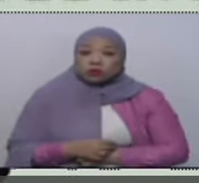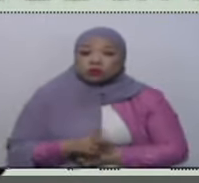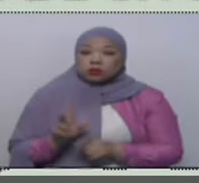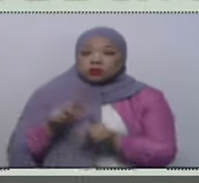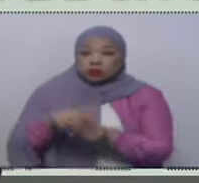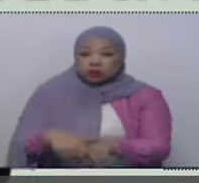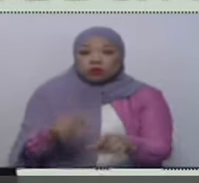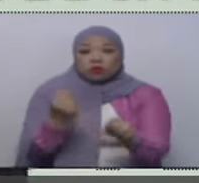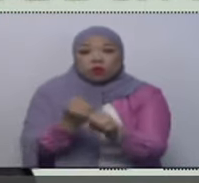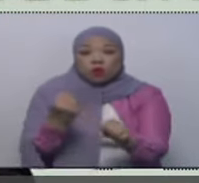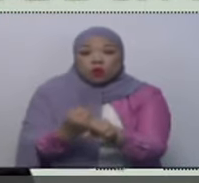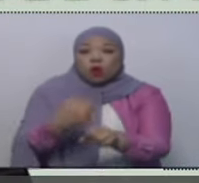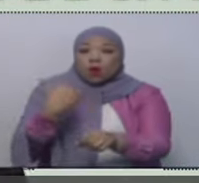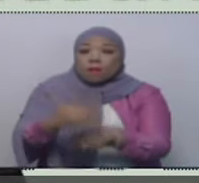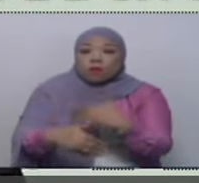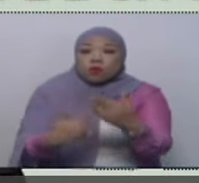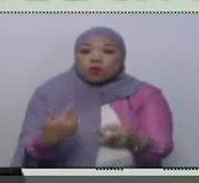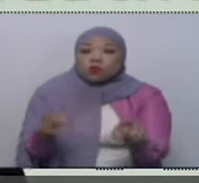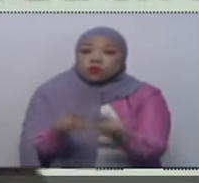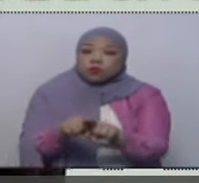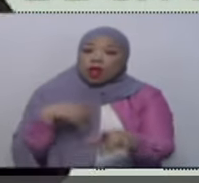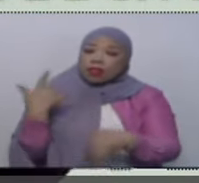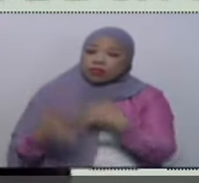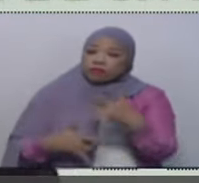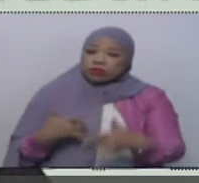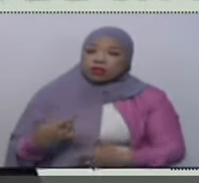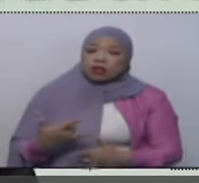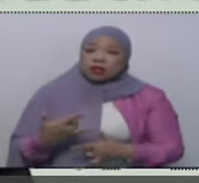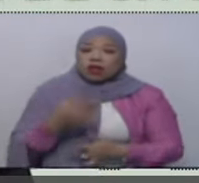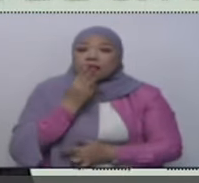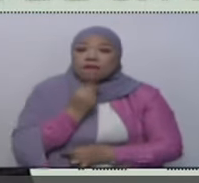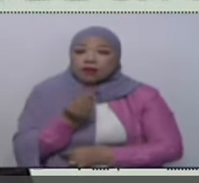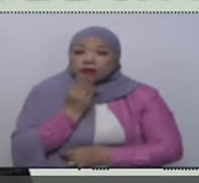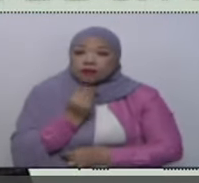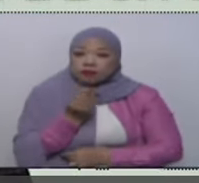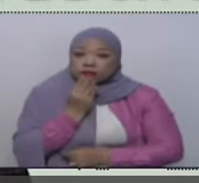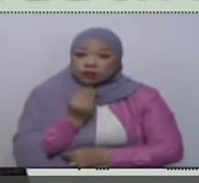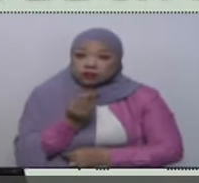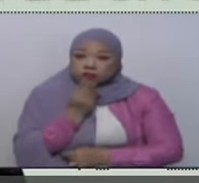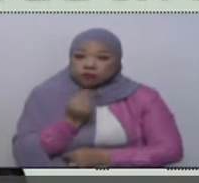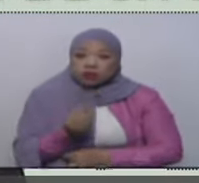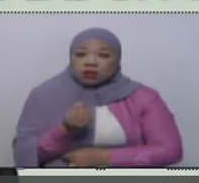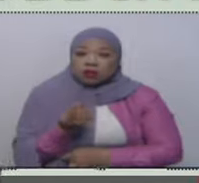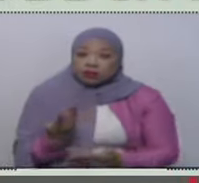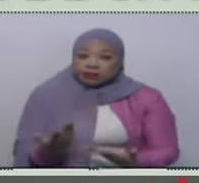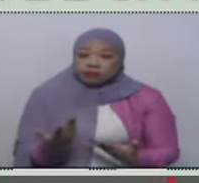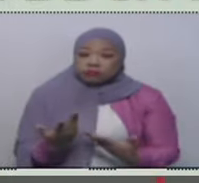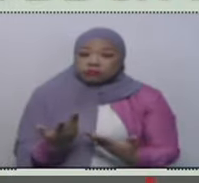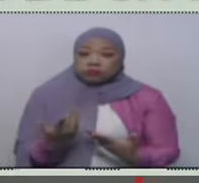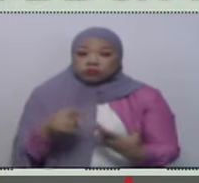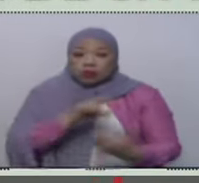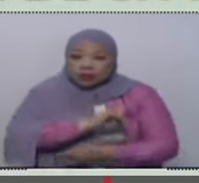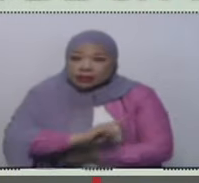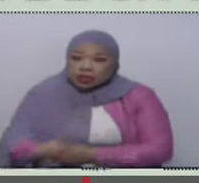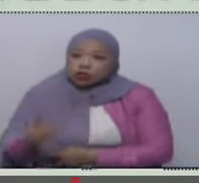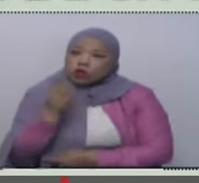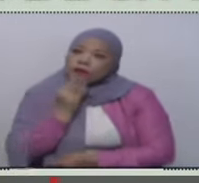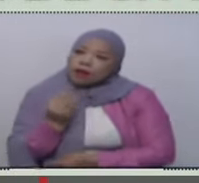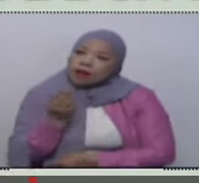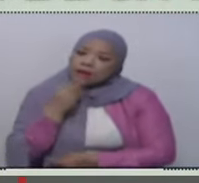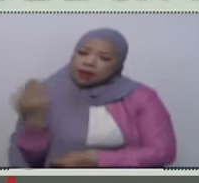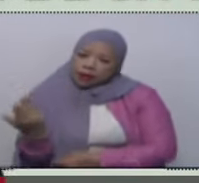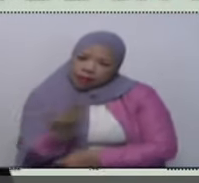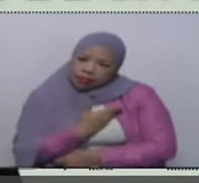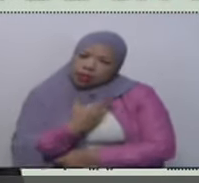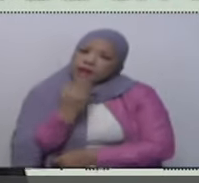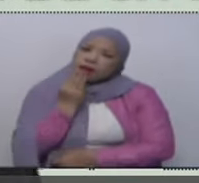incluso por palabra, no por la acción, a Israel, en lugar de sancionar, castigar a